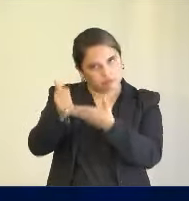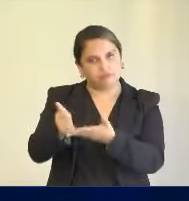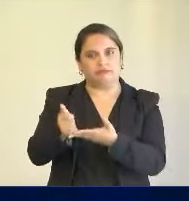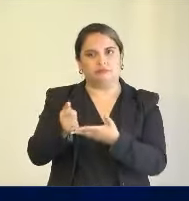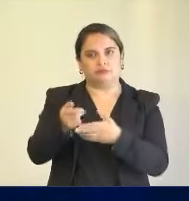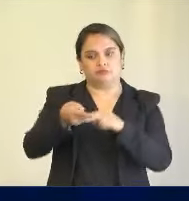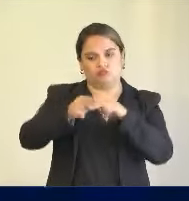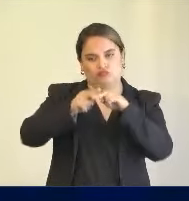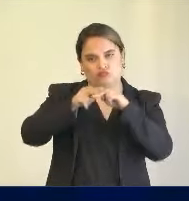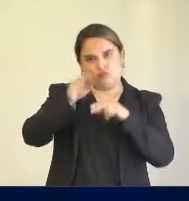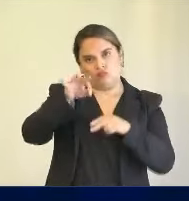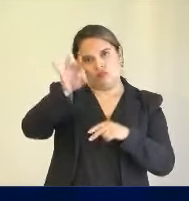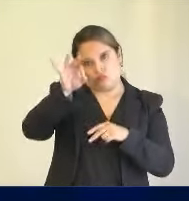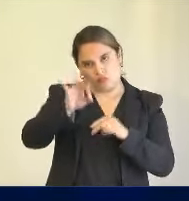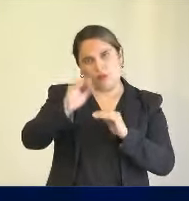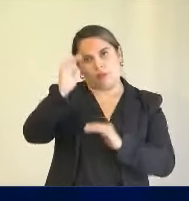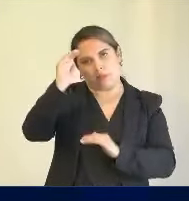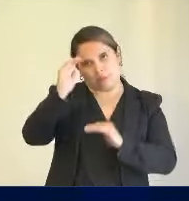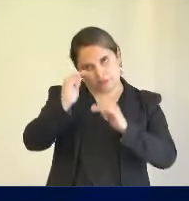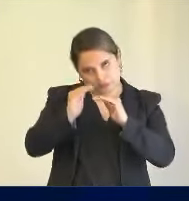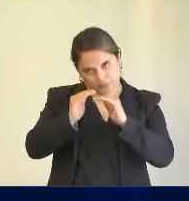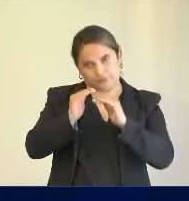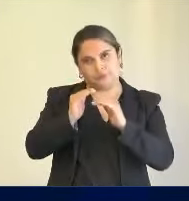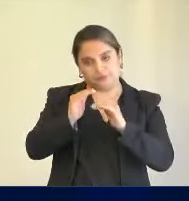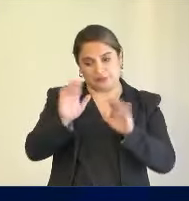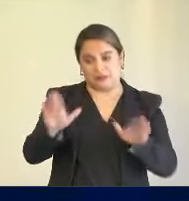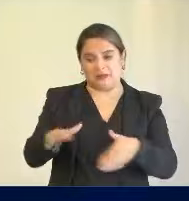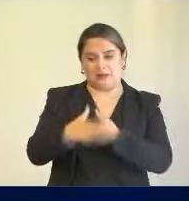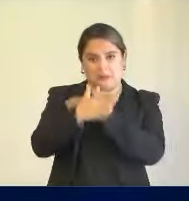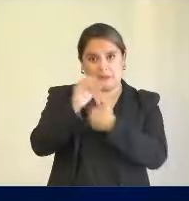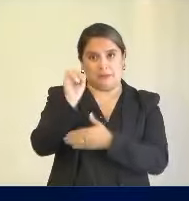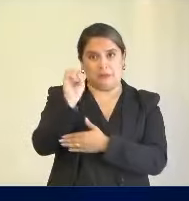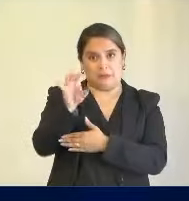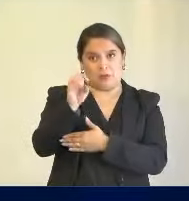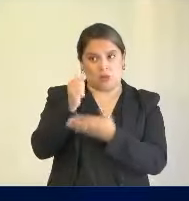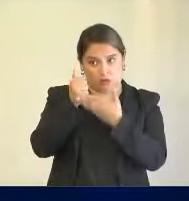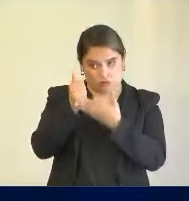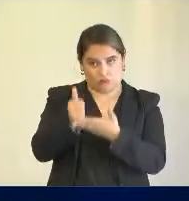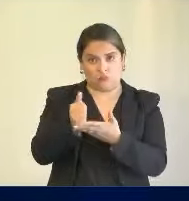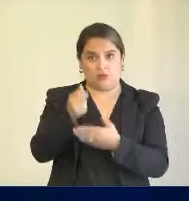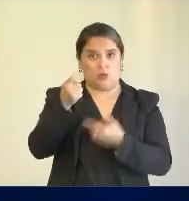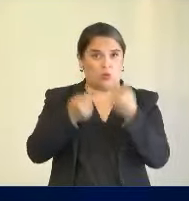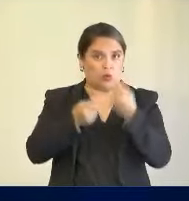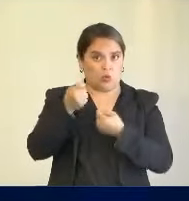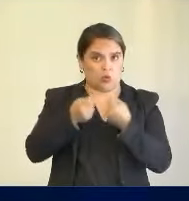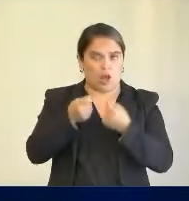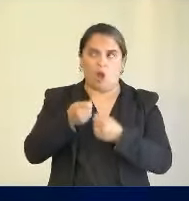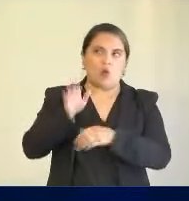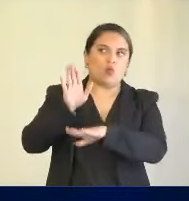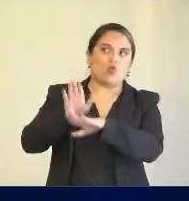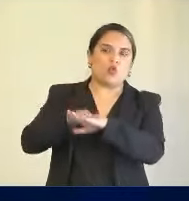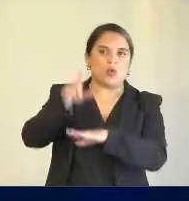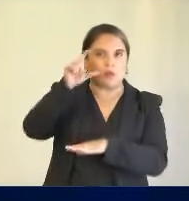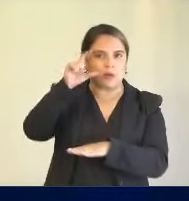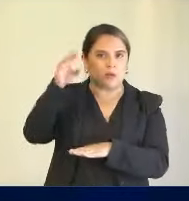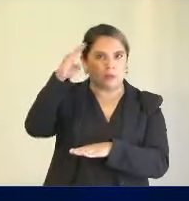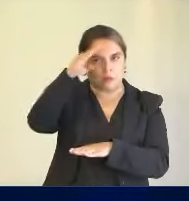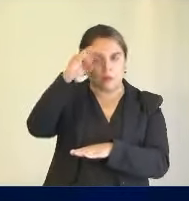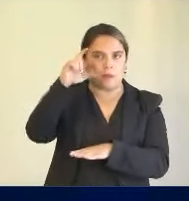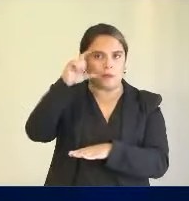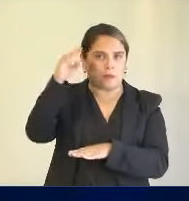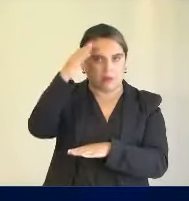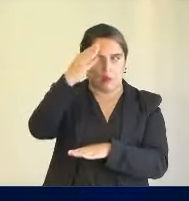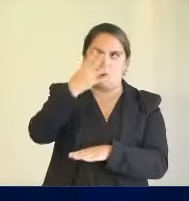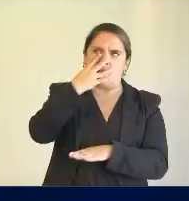interés las tasas de interés alal banco de la República no le favorece la economía pero no el problema es Petro porque Petro Es malo